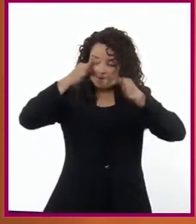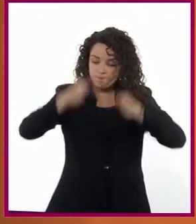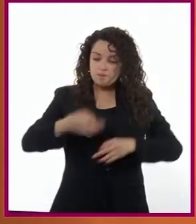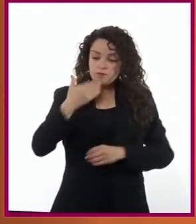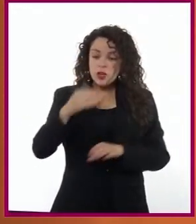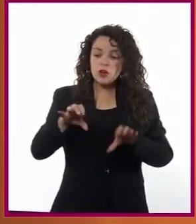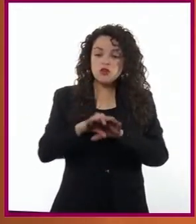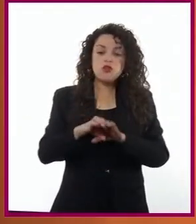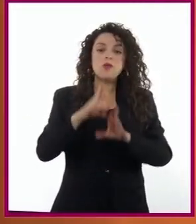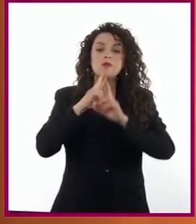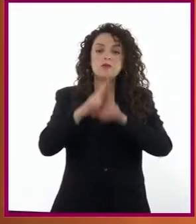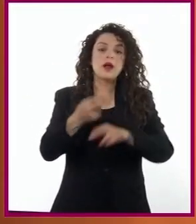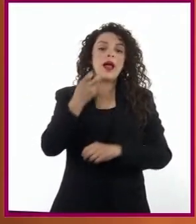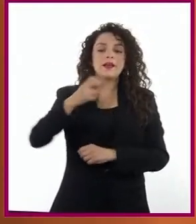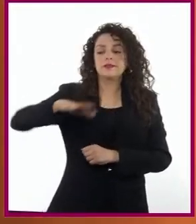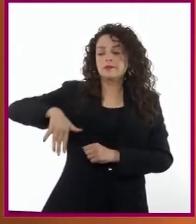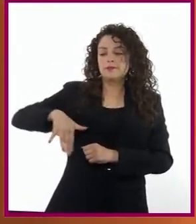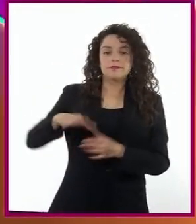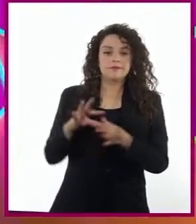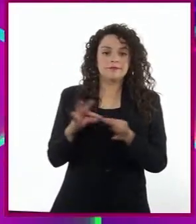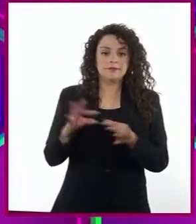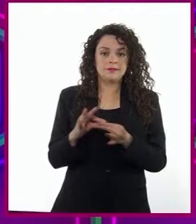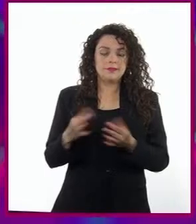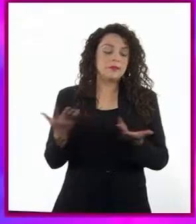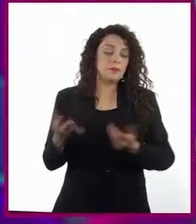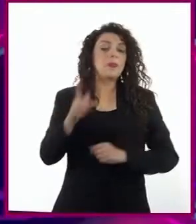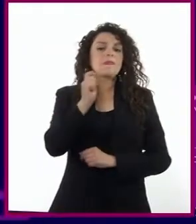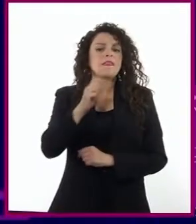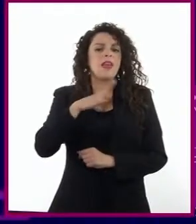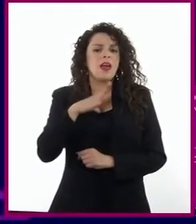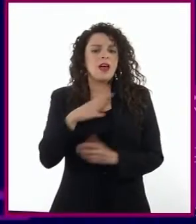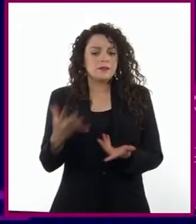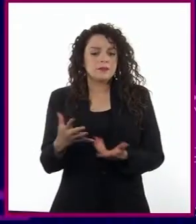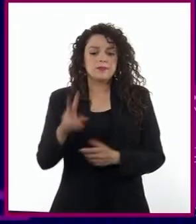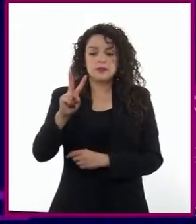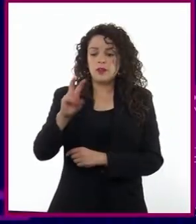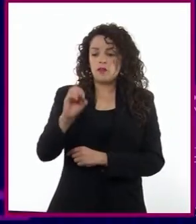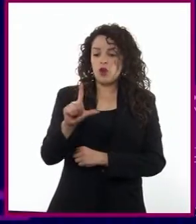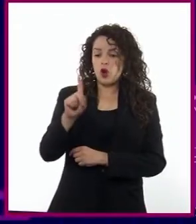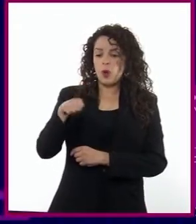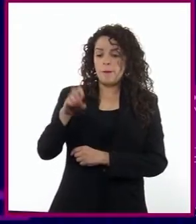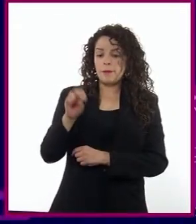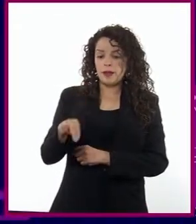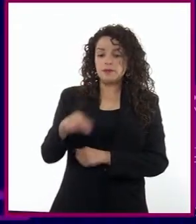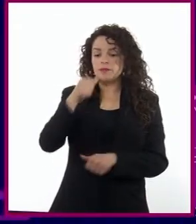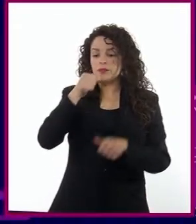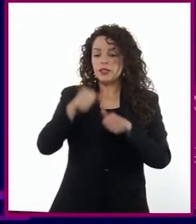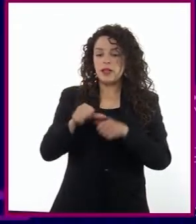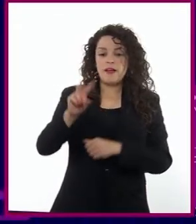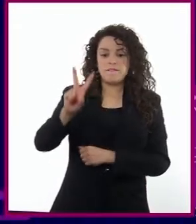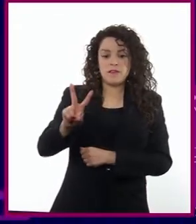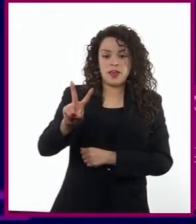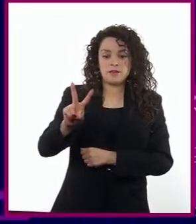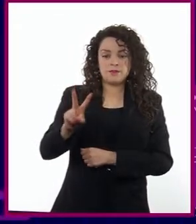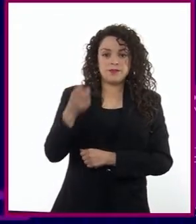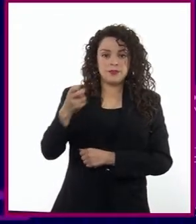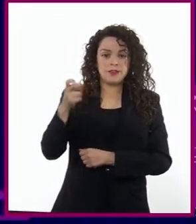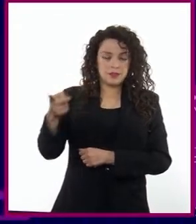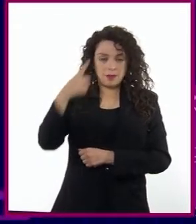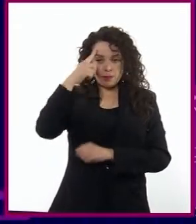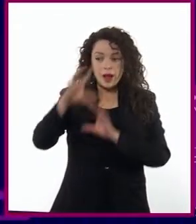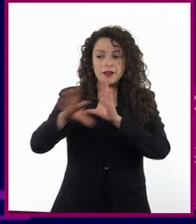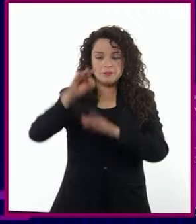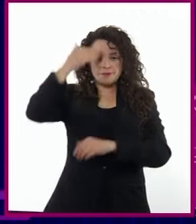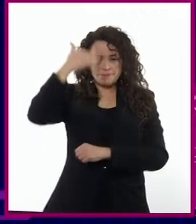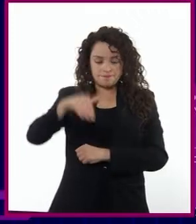al cuestionamiento anterior. Entonces tenemos volumen, V, es igual a dato a encontrar. Altura del prisma